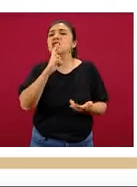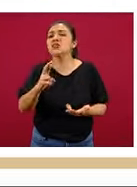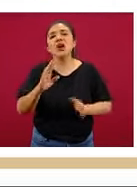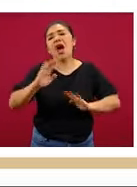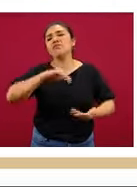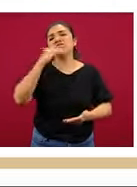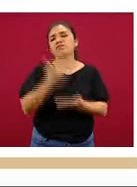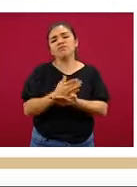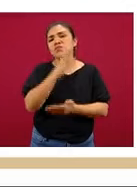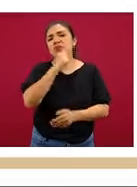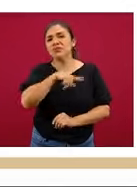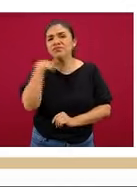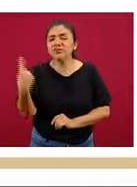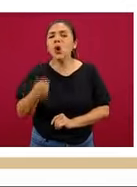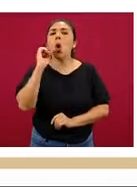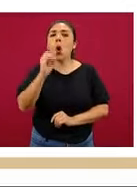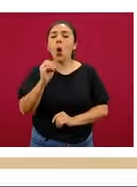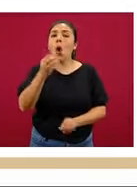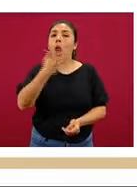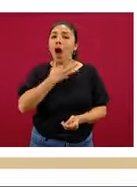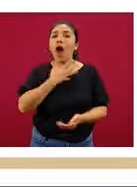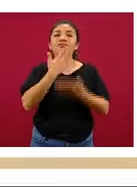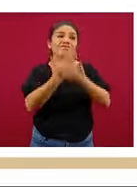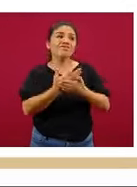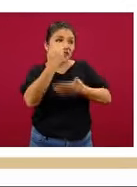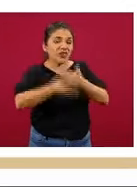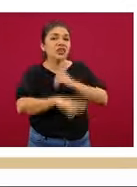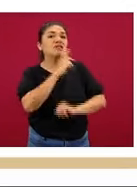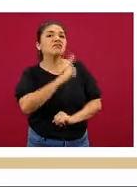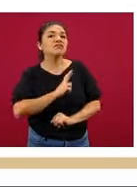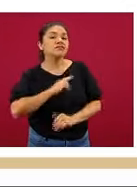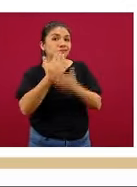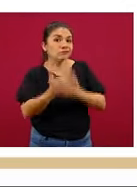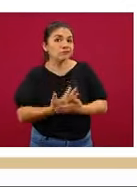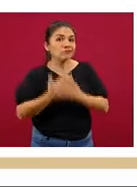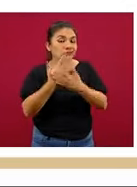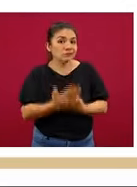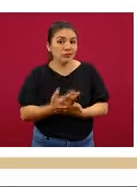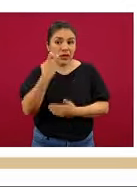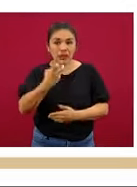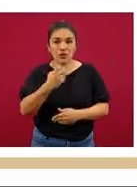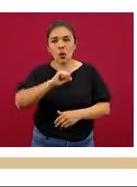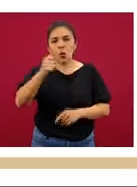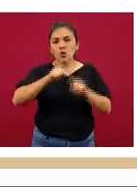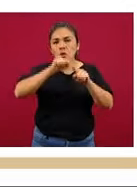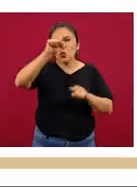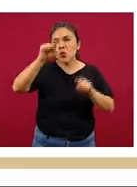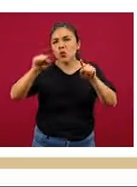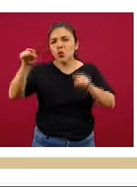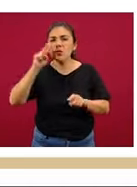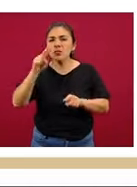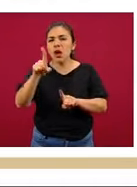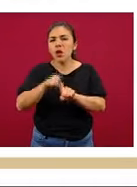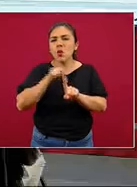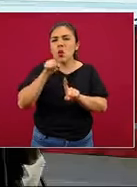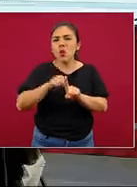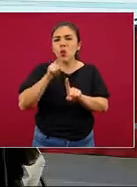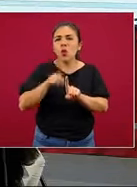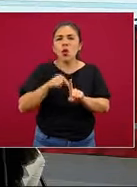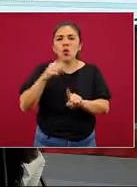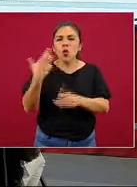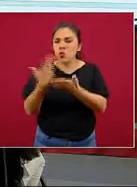de conocer su resultado, o de las cuales sí estamos esperando todavía un resultado, y la línea de color de